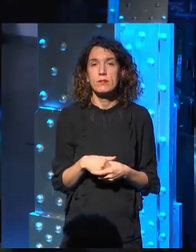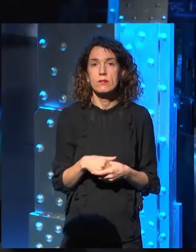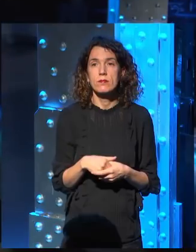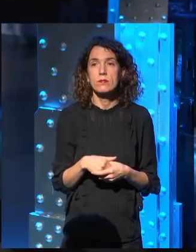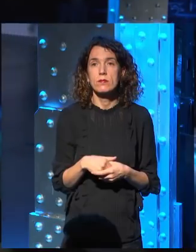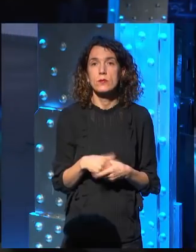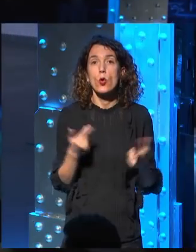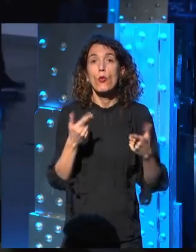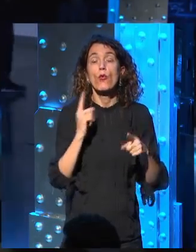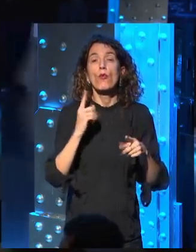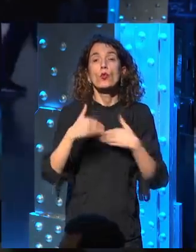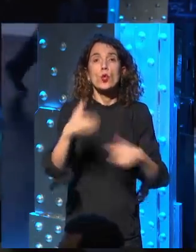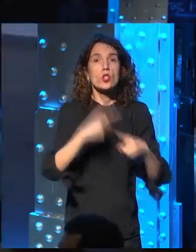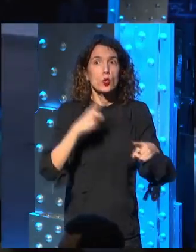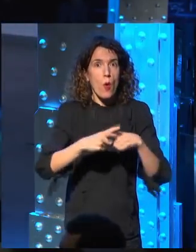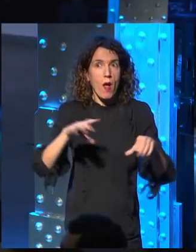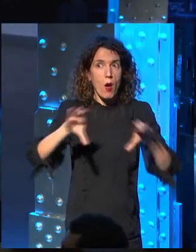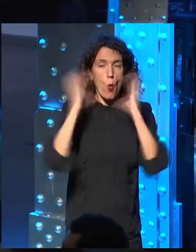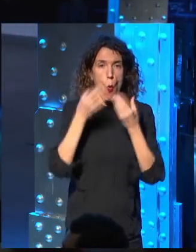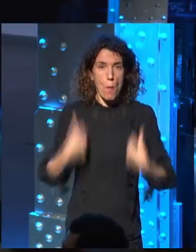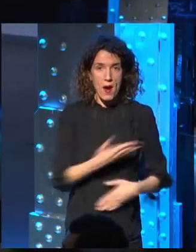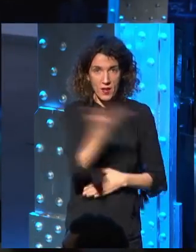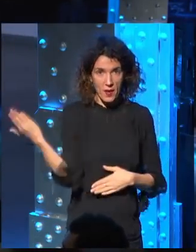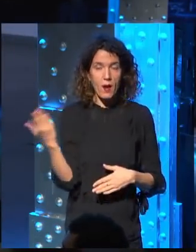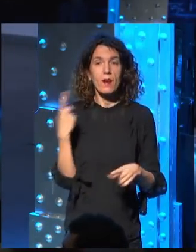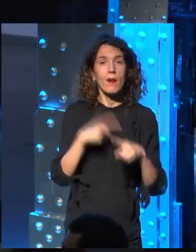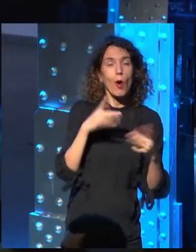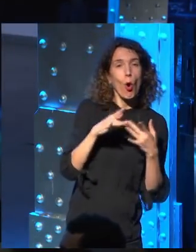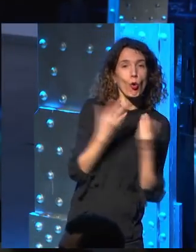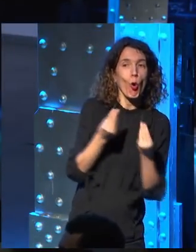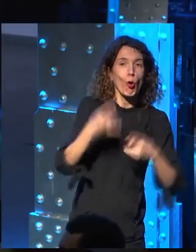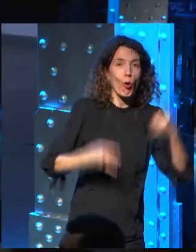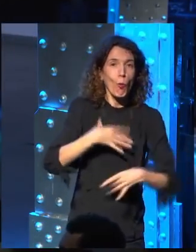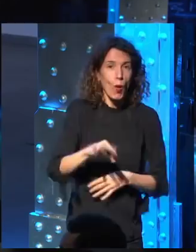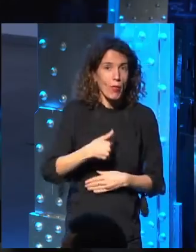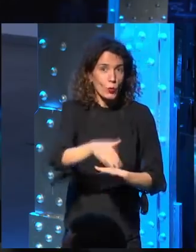¿Pasa el futuro sexual de la humanidad por las relaciones carnales con robots?